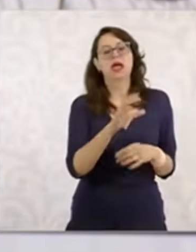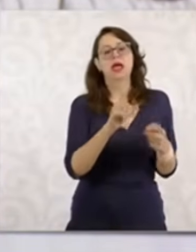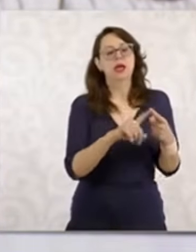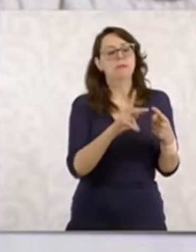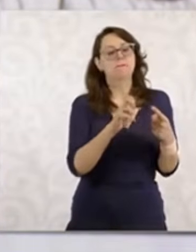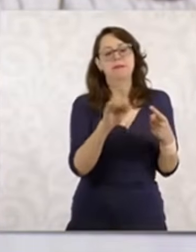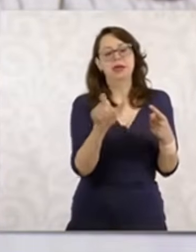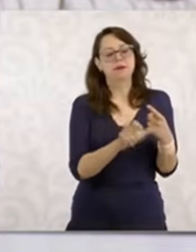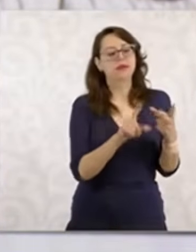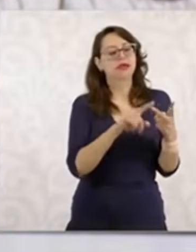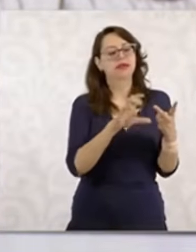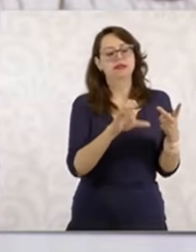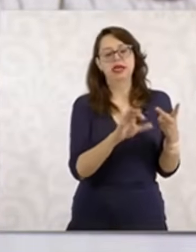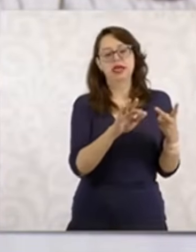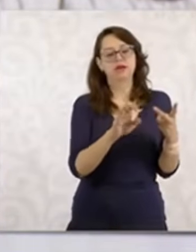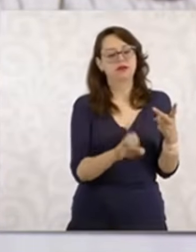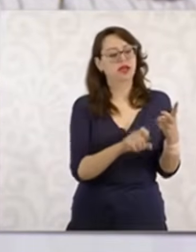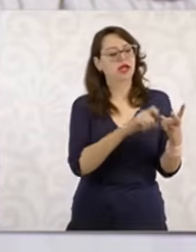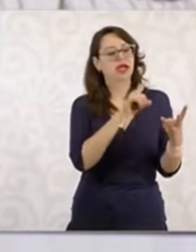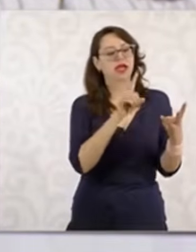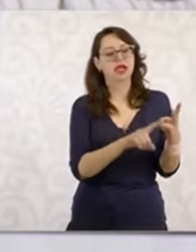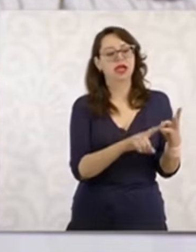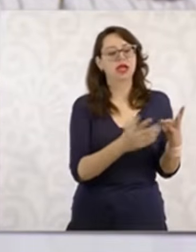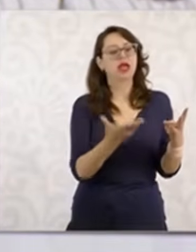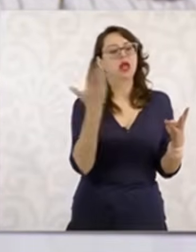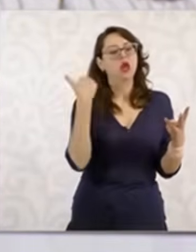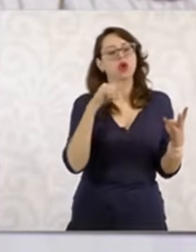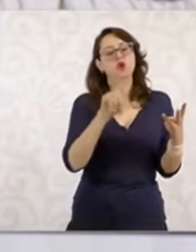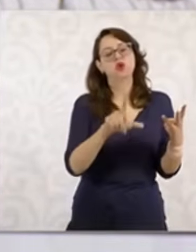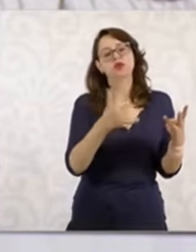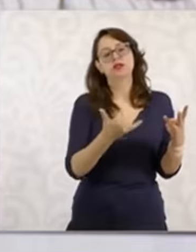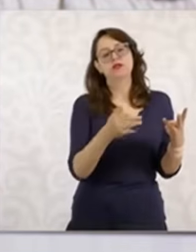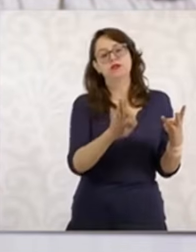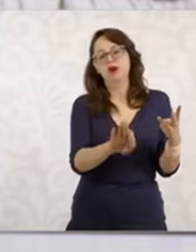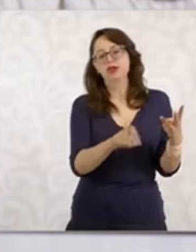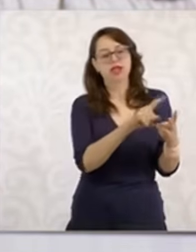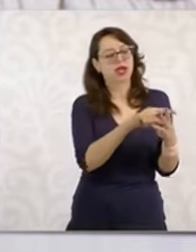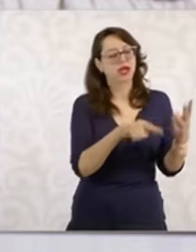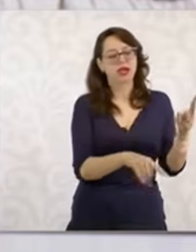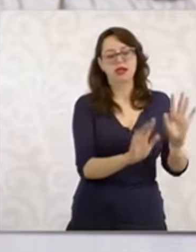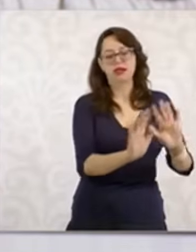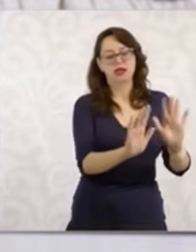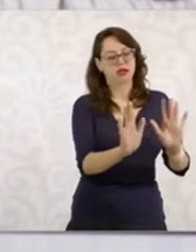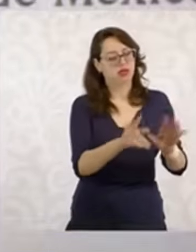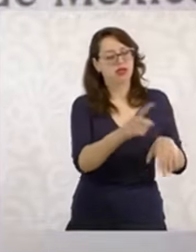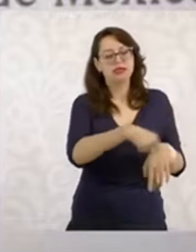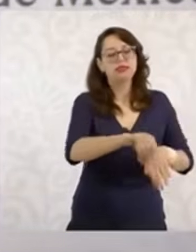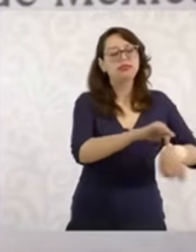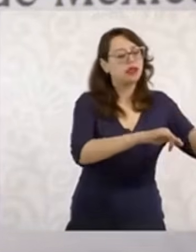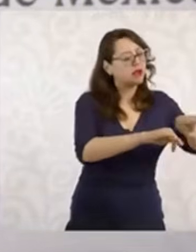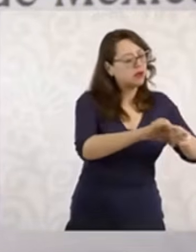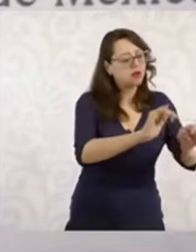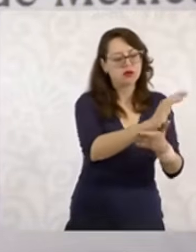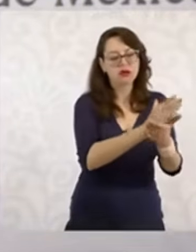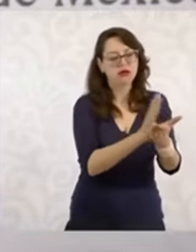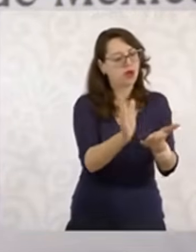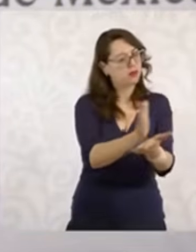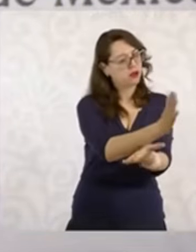CFE, ni de la entonces Luz y Fuerza del Centro, sino de los altos